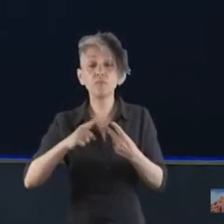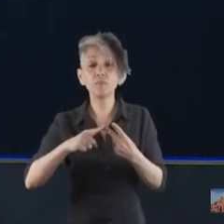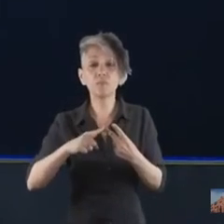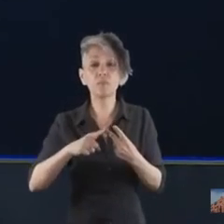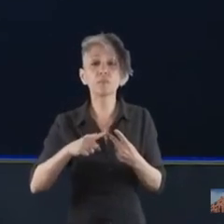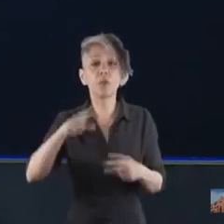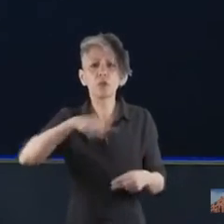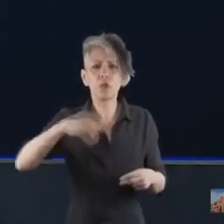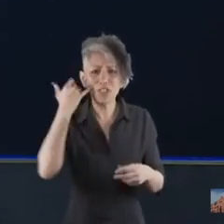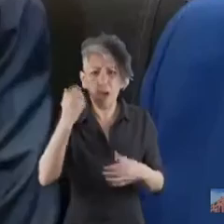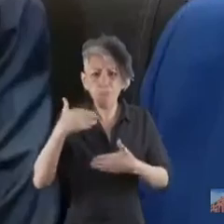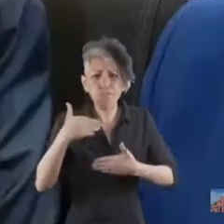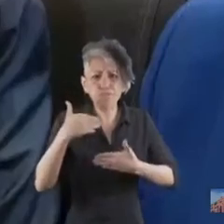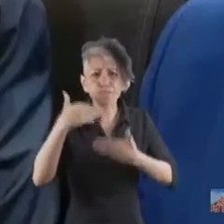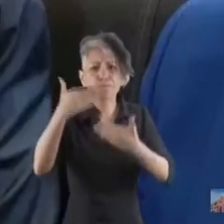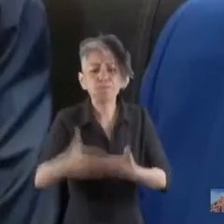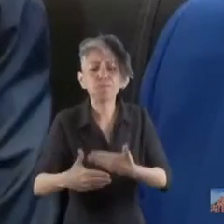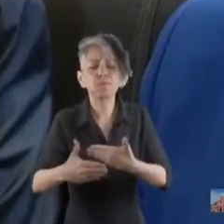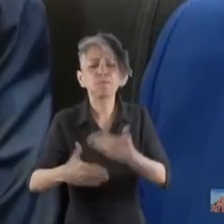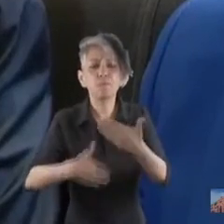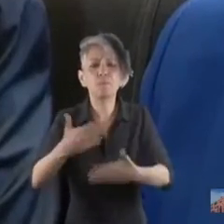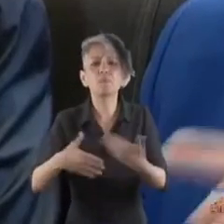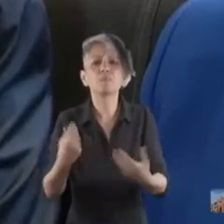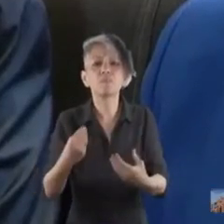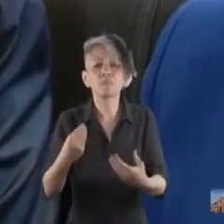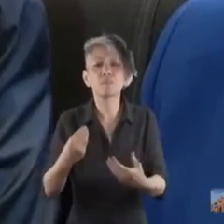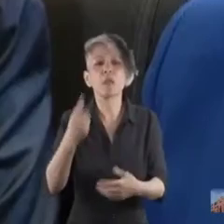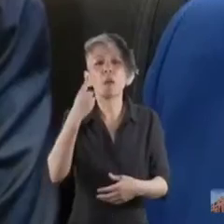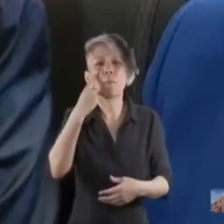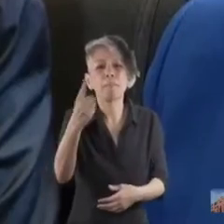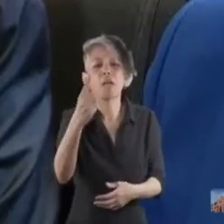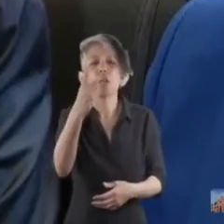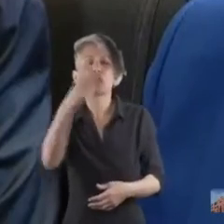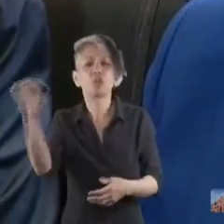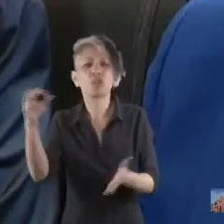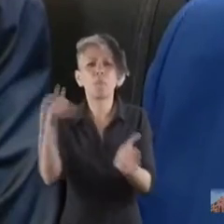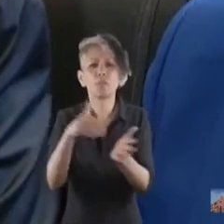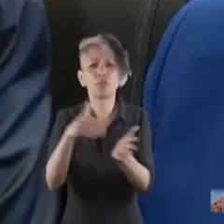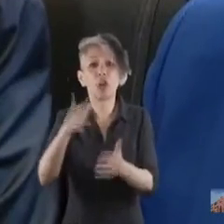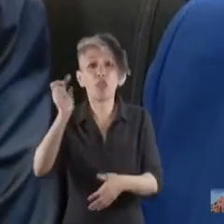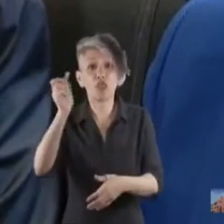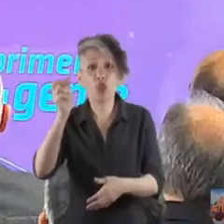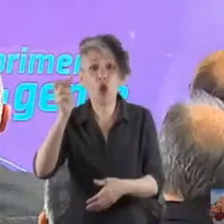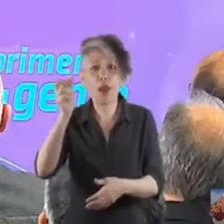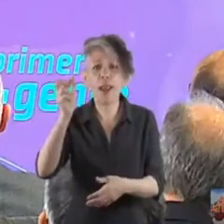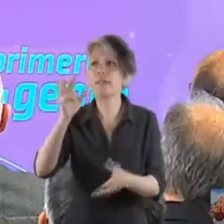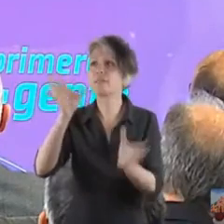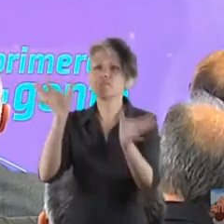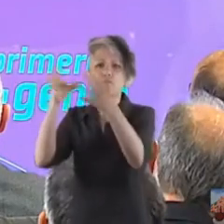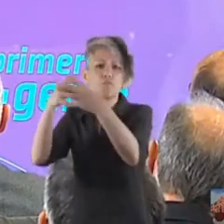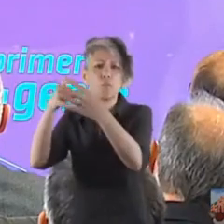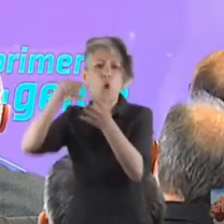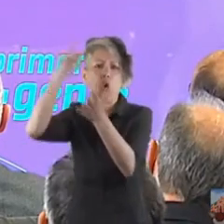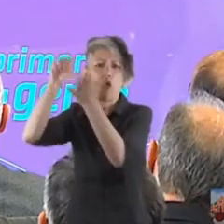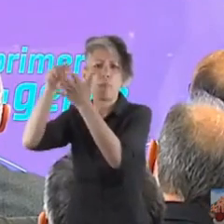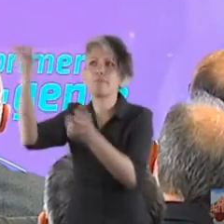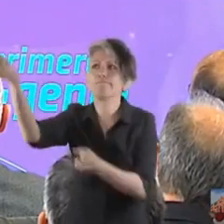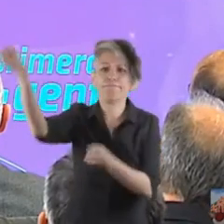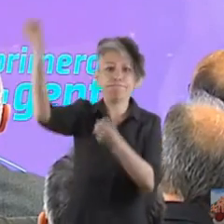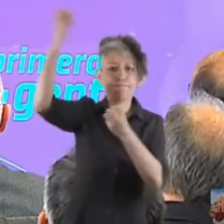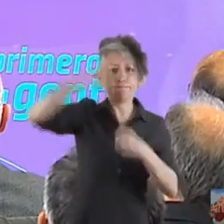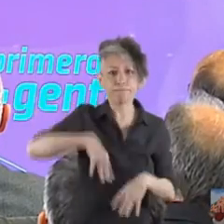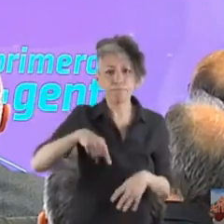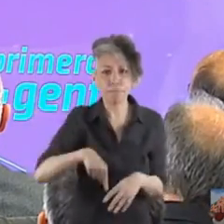avanzando en el desembolso por 1.200 millones de dólares con organismos internacionales por programas vigentes